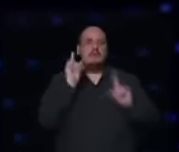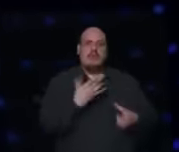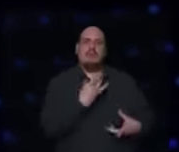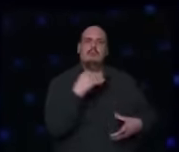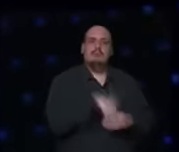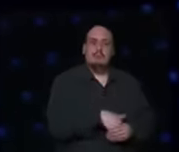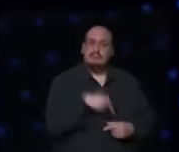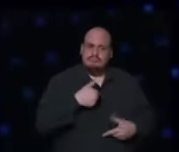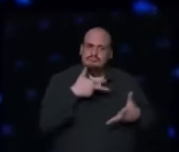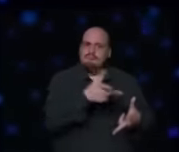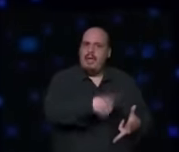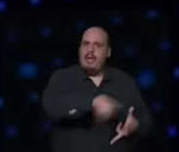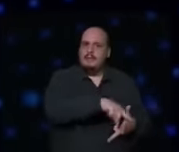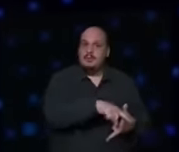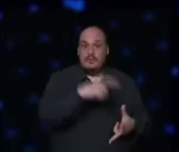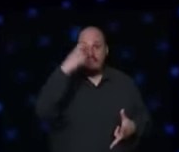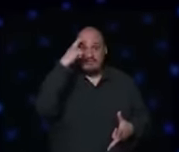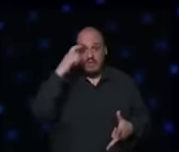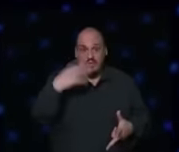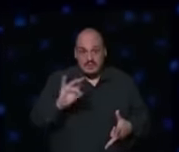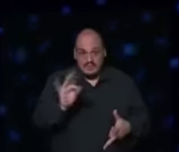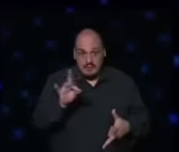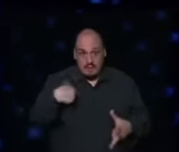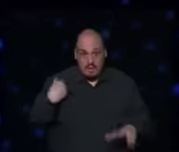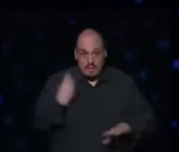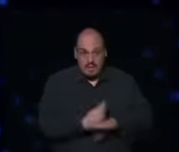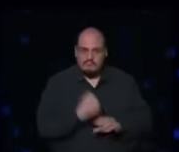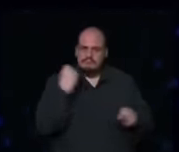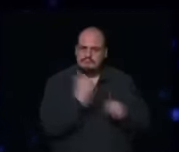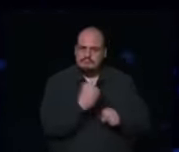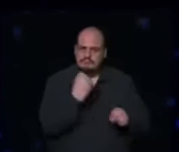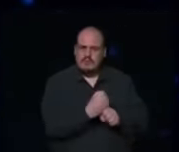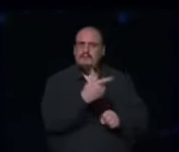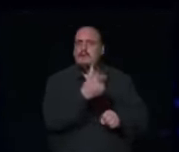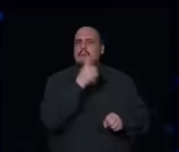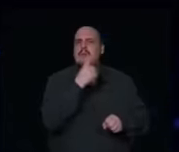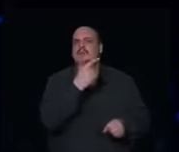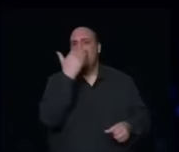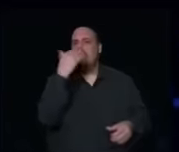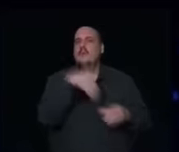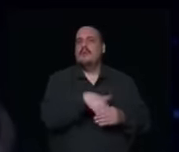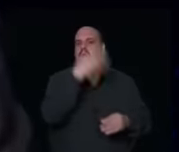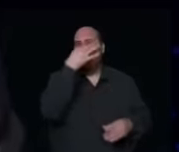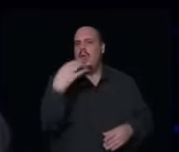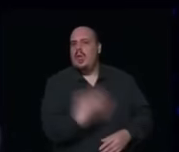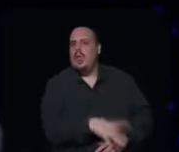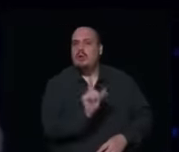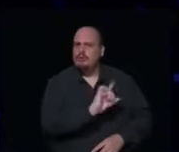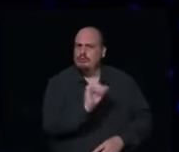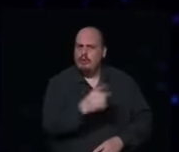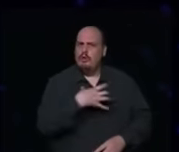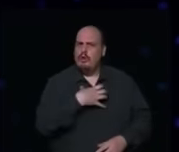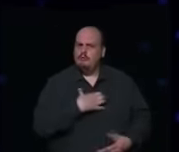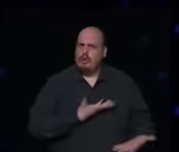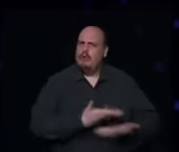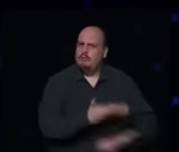ellos que voy a trabajar desde el 10 de diciembre para que sientan que no es que tiraron su voto, sino que confiaron en alguien y construir